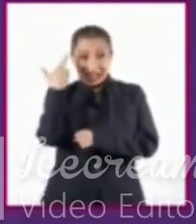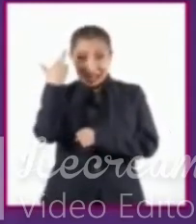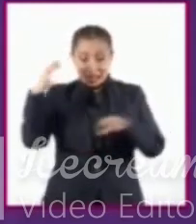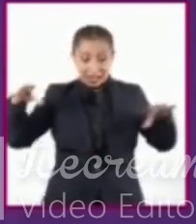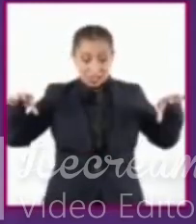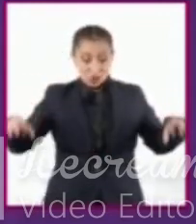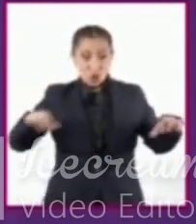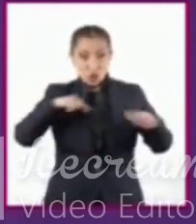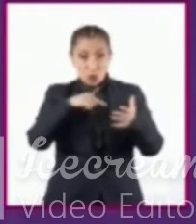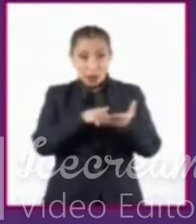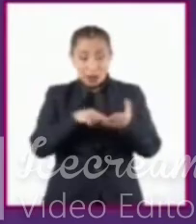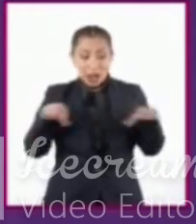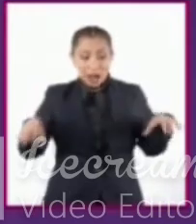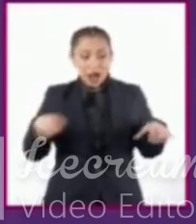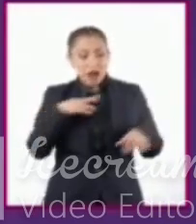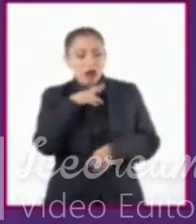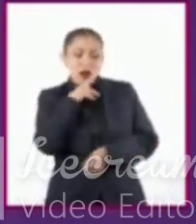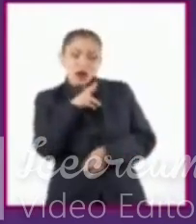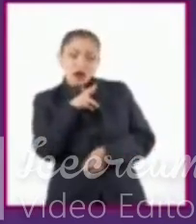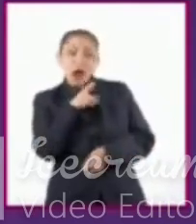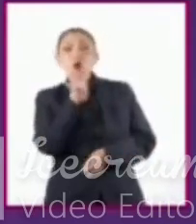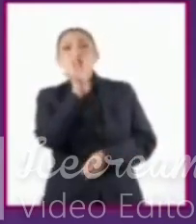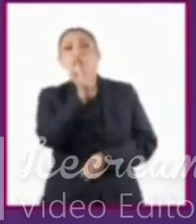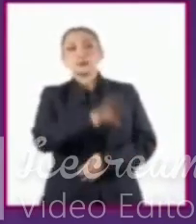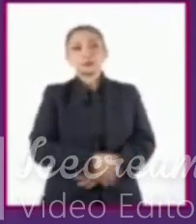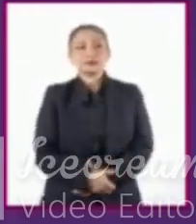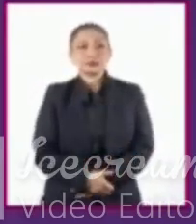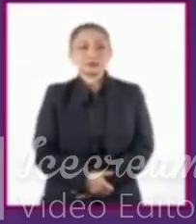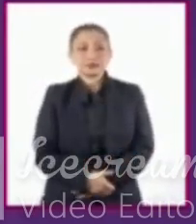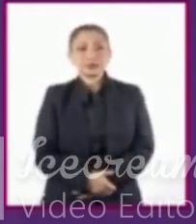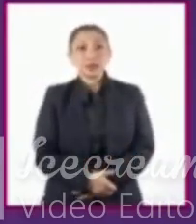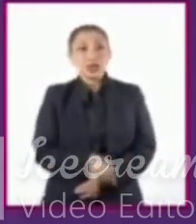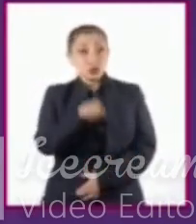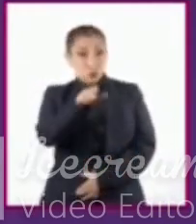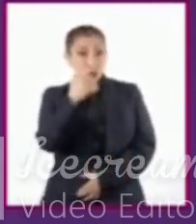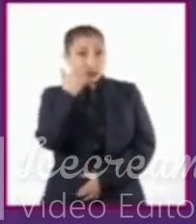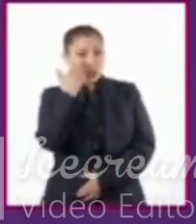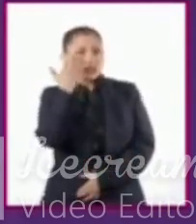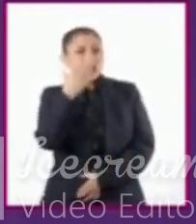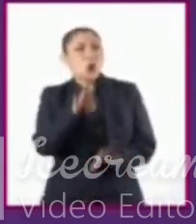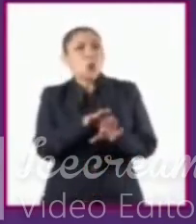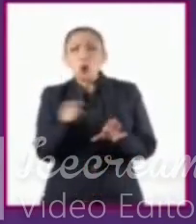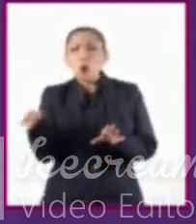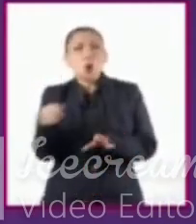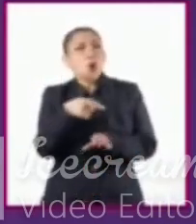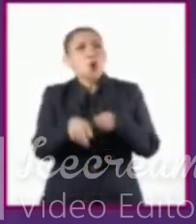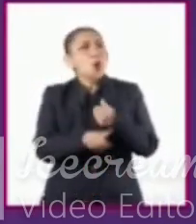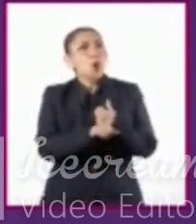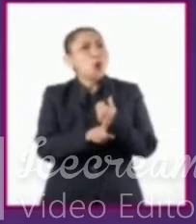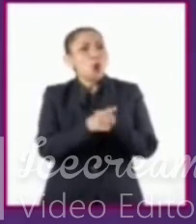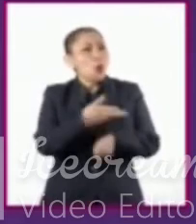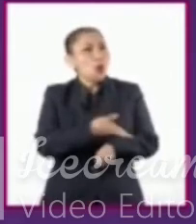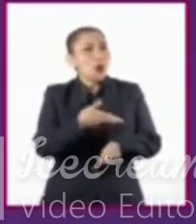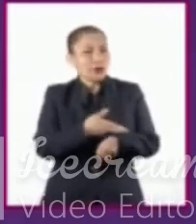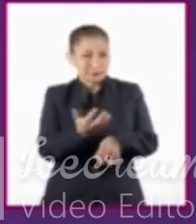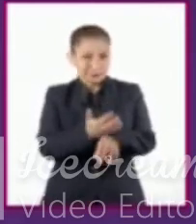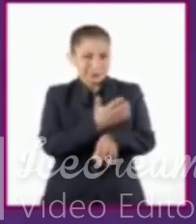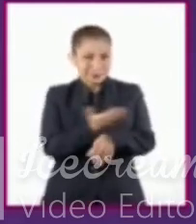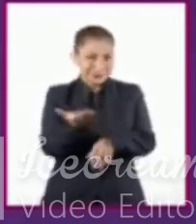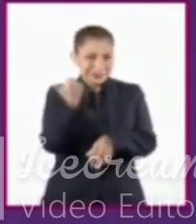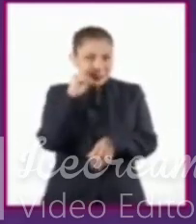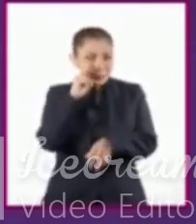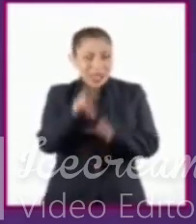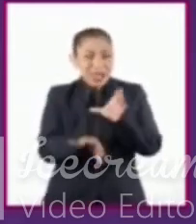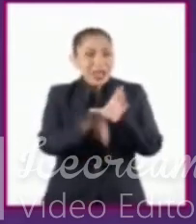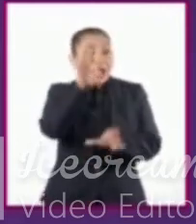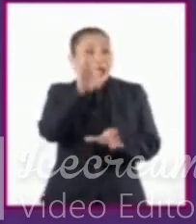llegaron a la conclusión que el resultado era 4. Si quieres saber cómo lo hicieron, acompáñanos y descubre